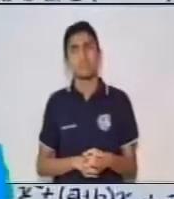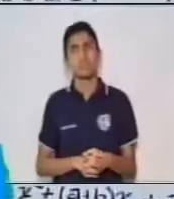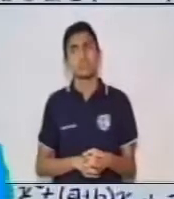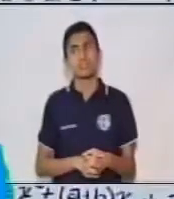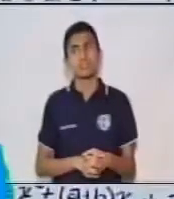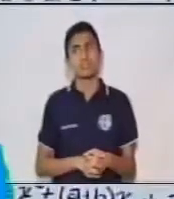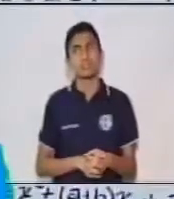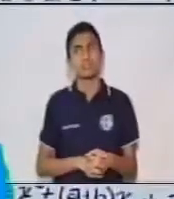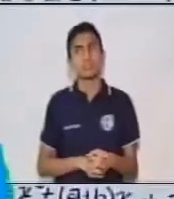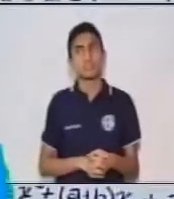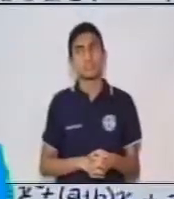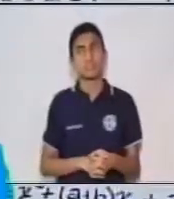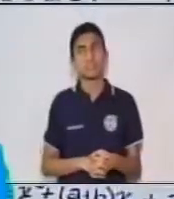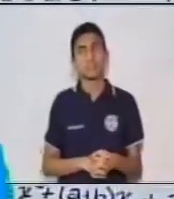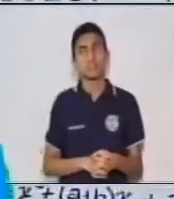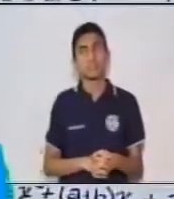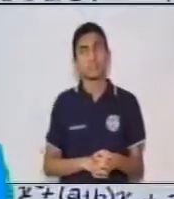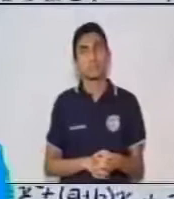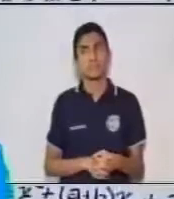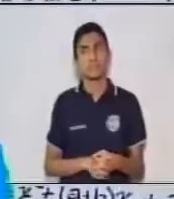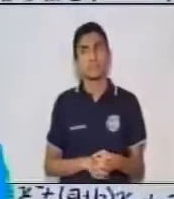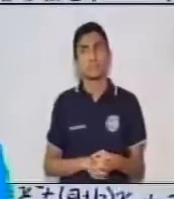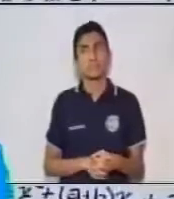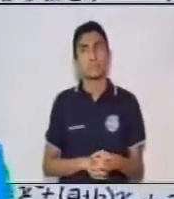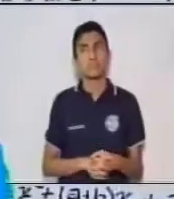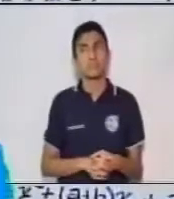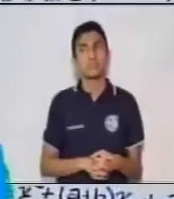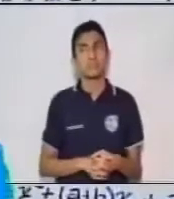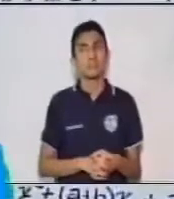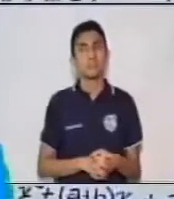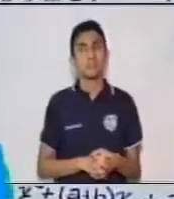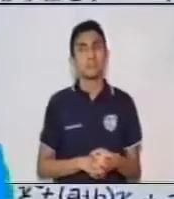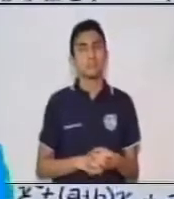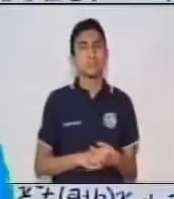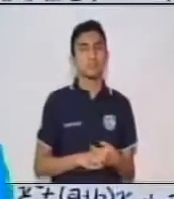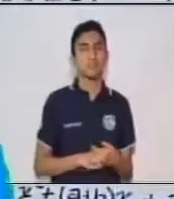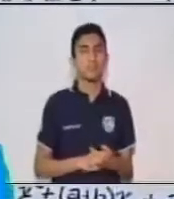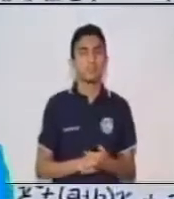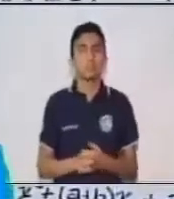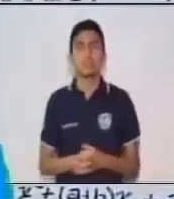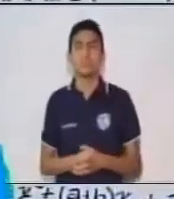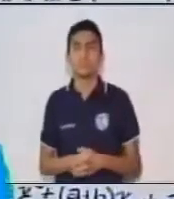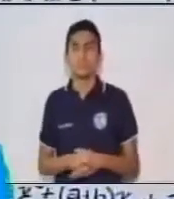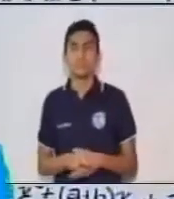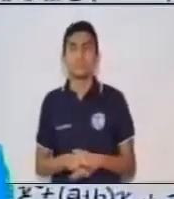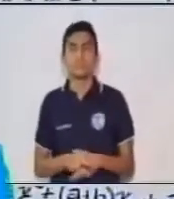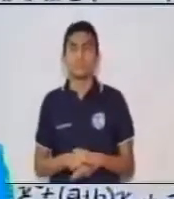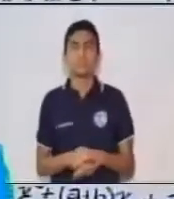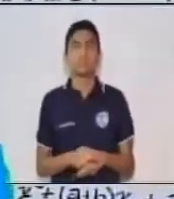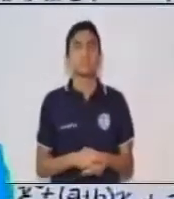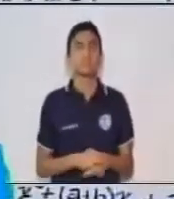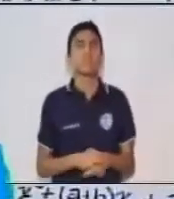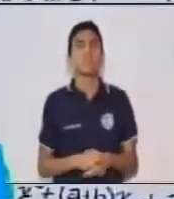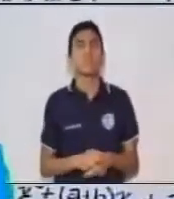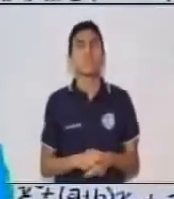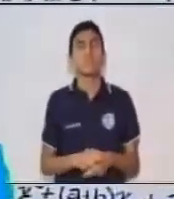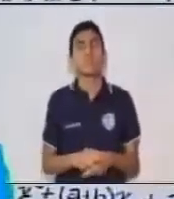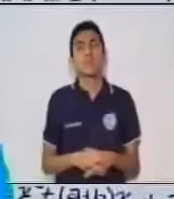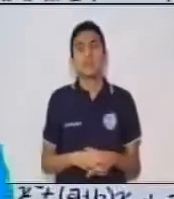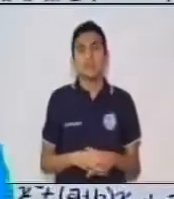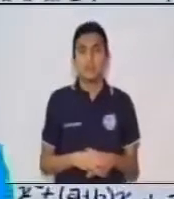Ves que ahorita ya nos quedan solamente 3 cuadritos y llenamos el área del